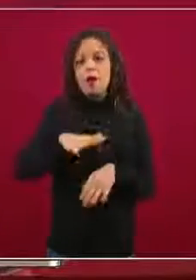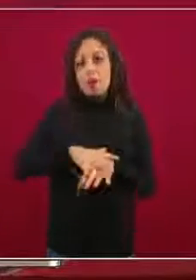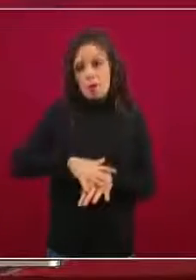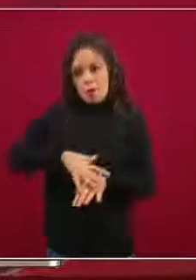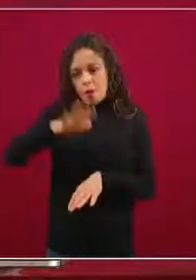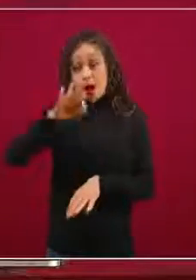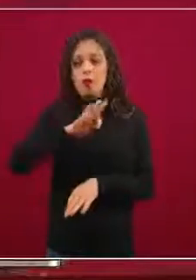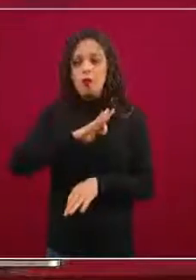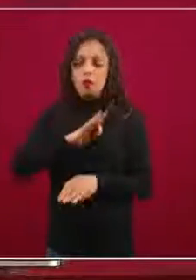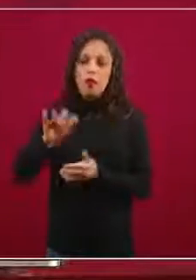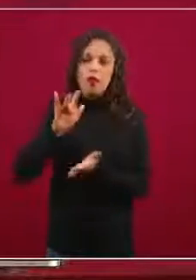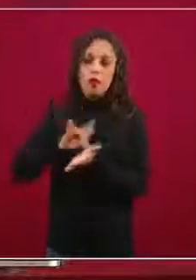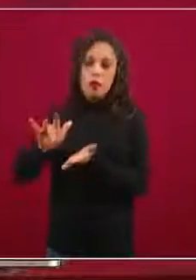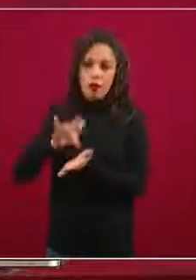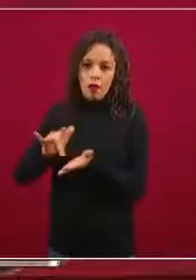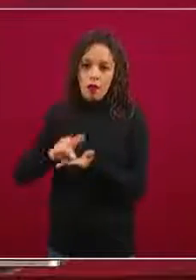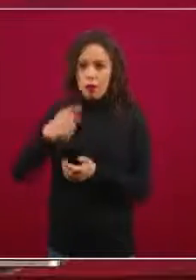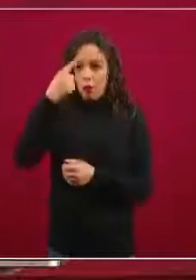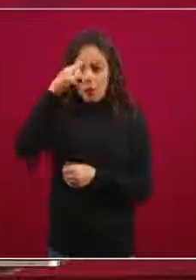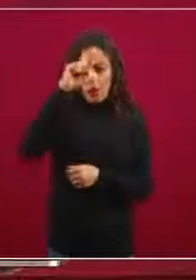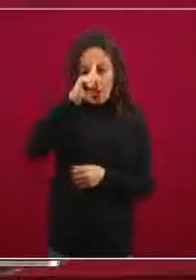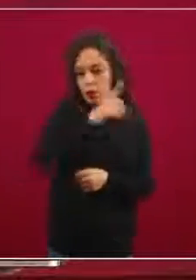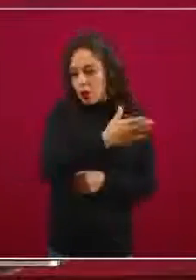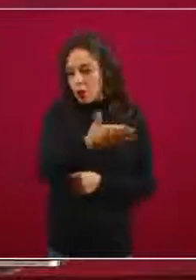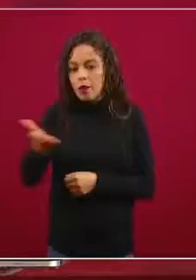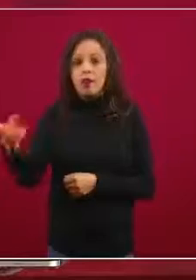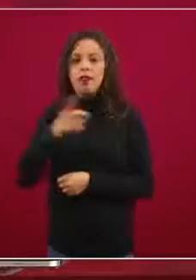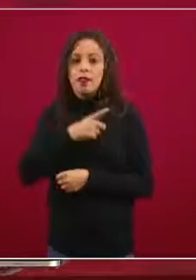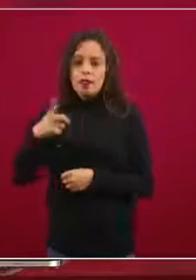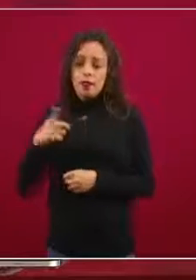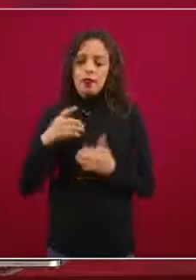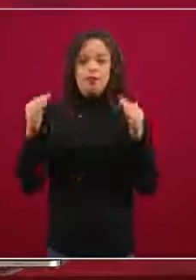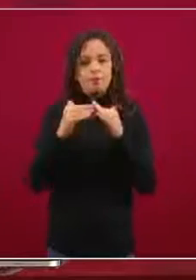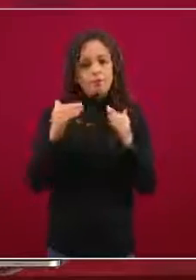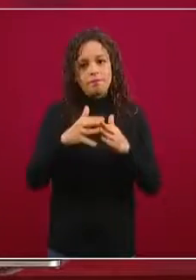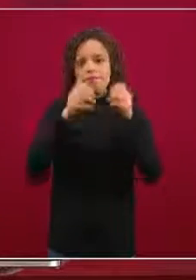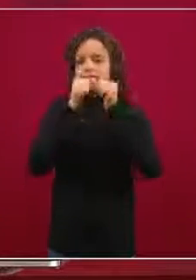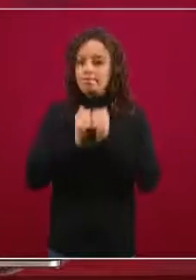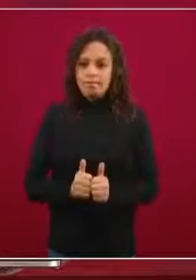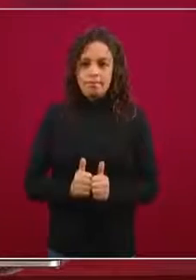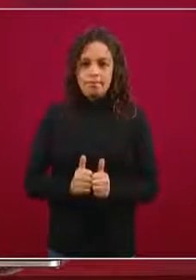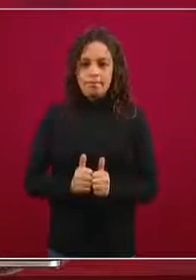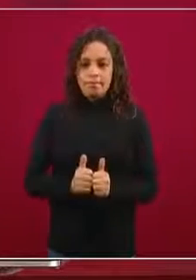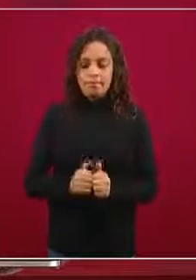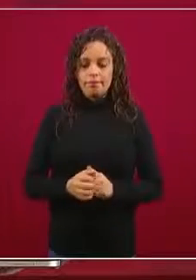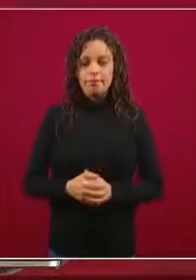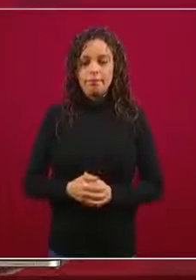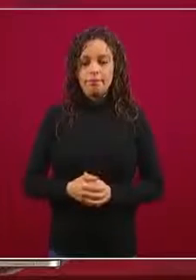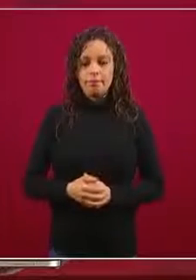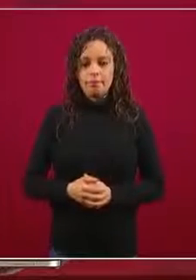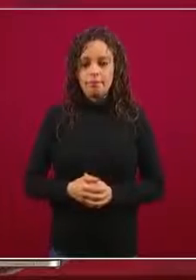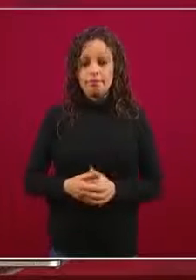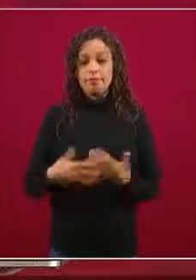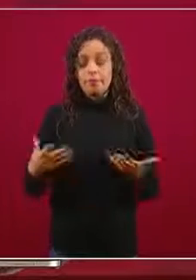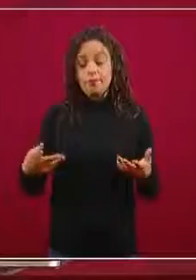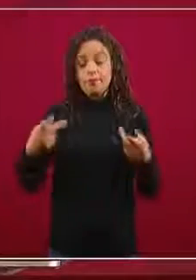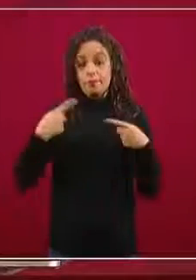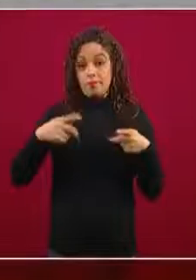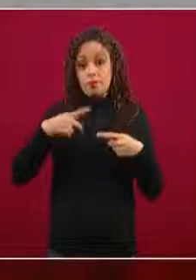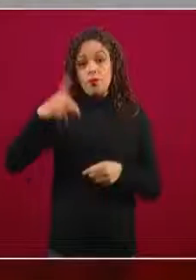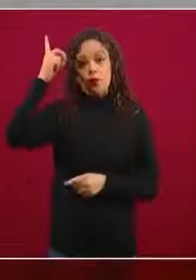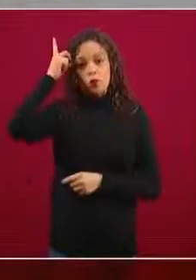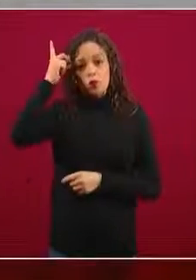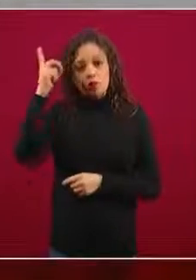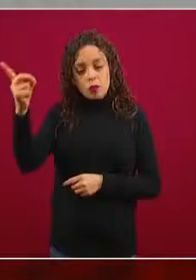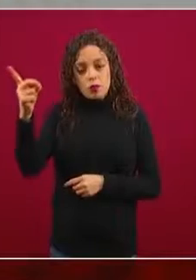que la gente se quede en casa. Han hecho un excelente trabajo la gran mayoría de los propietarias y